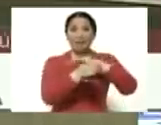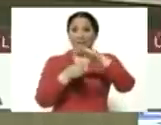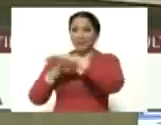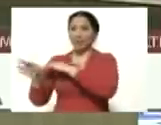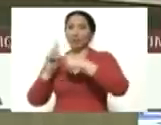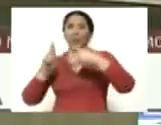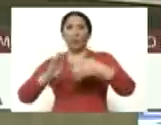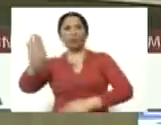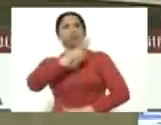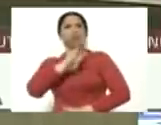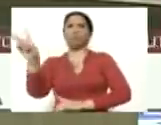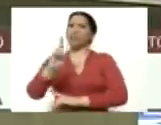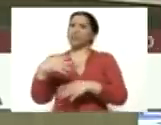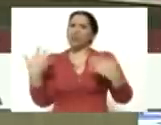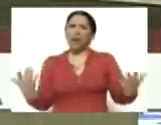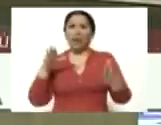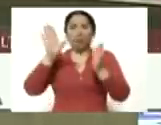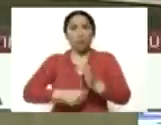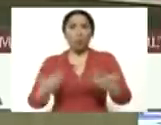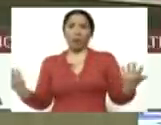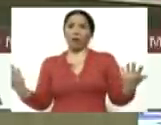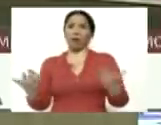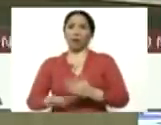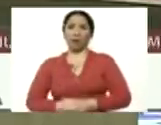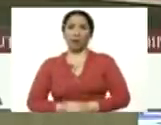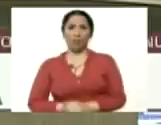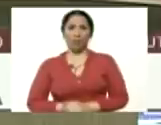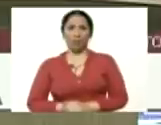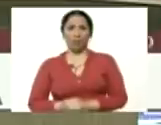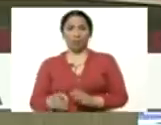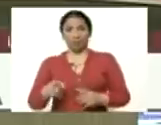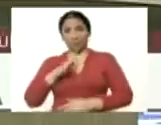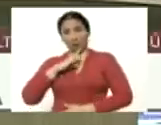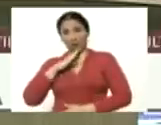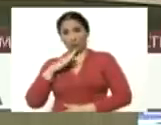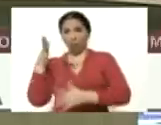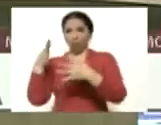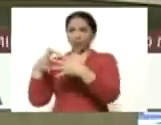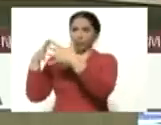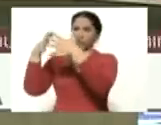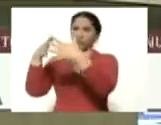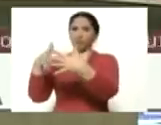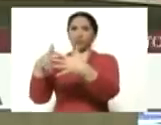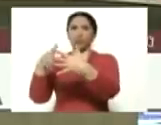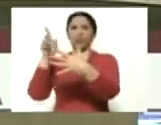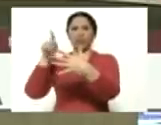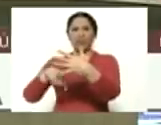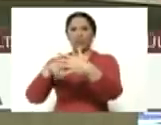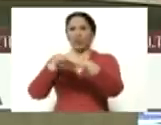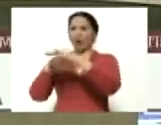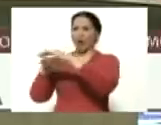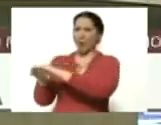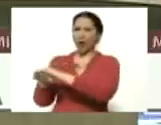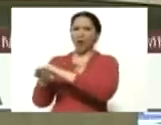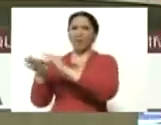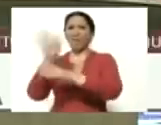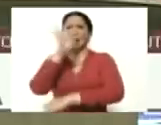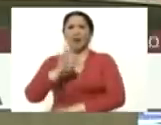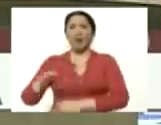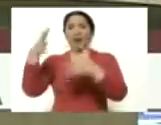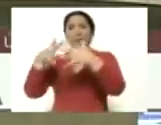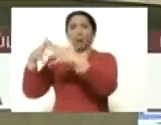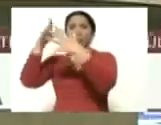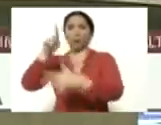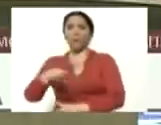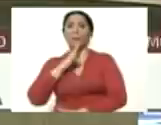que son de Venezuela y fueron robados por bancos norteamericanos, por la Reserva Federal de los Estados Unidos de Norteamérica, por